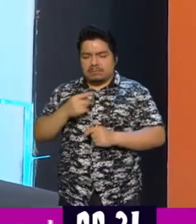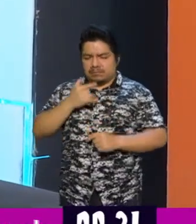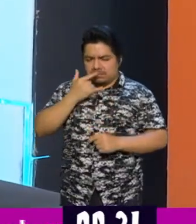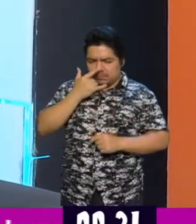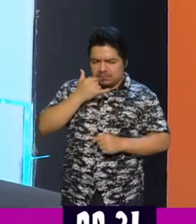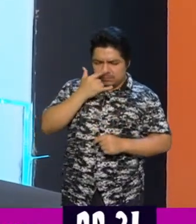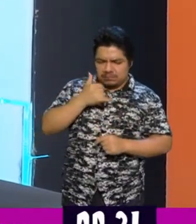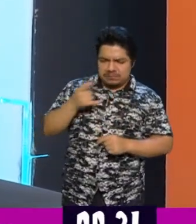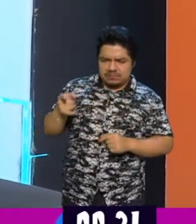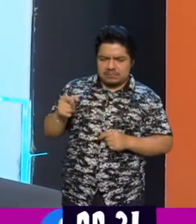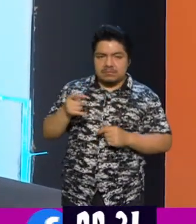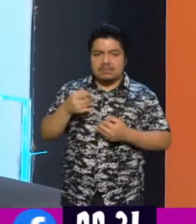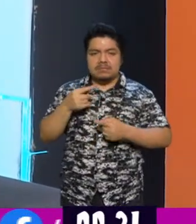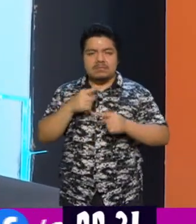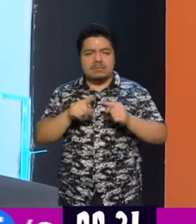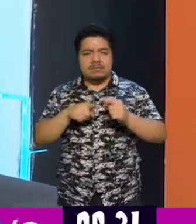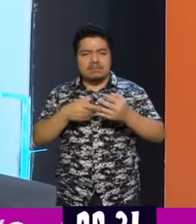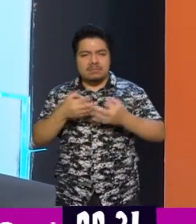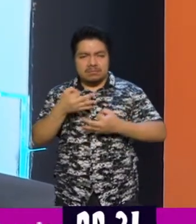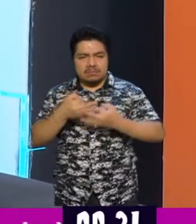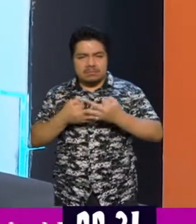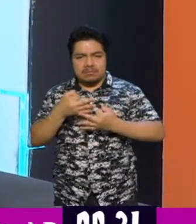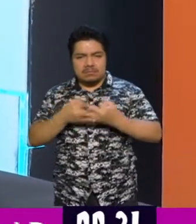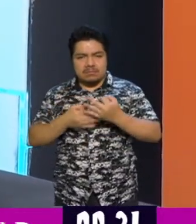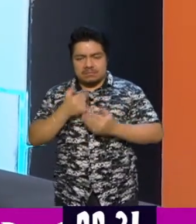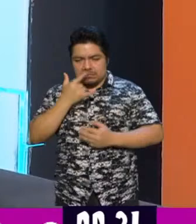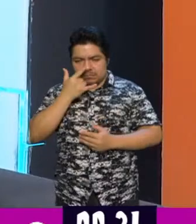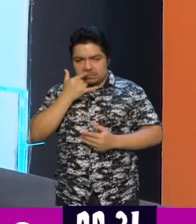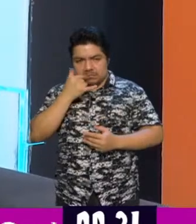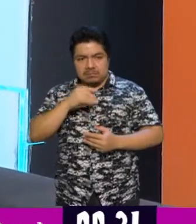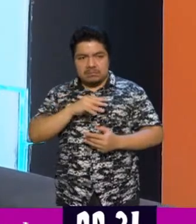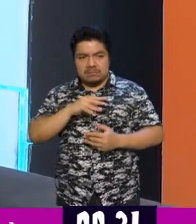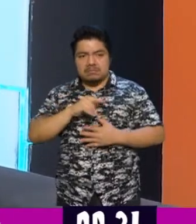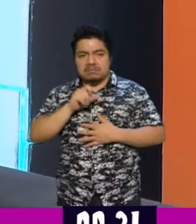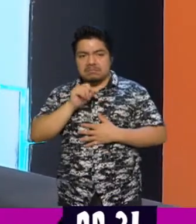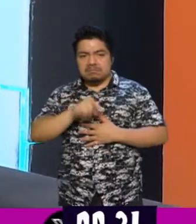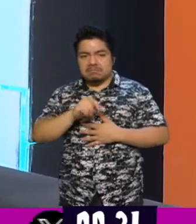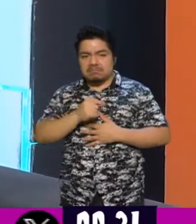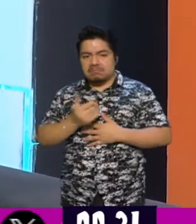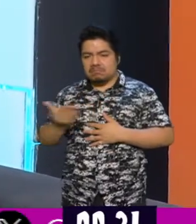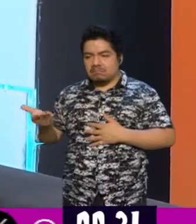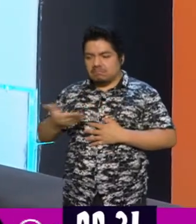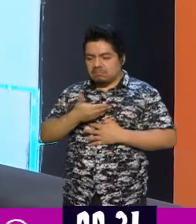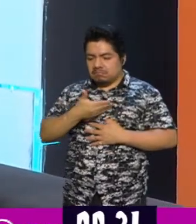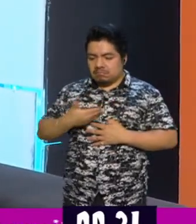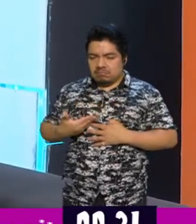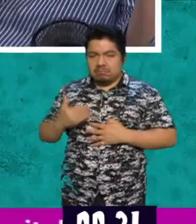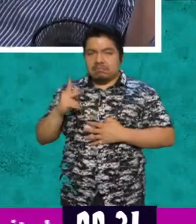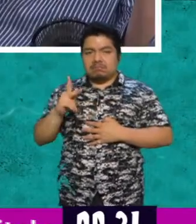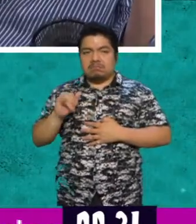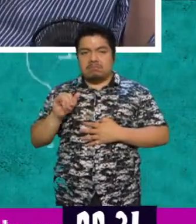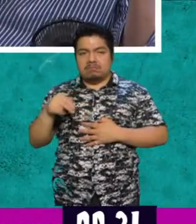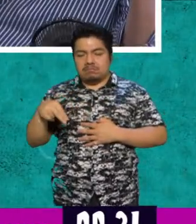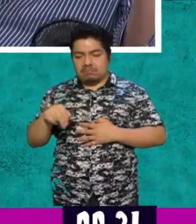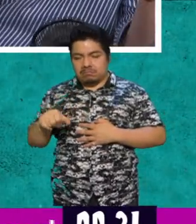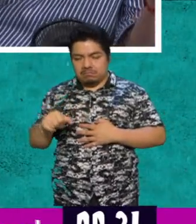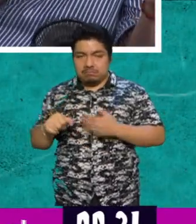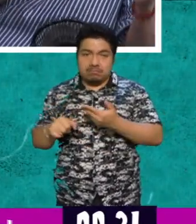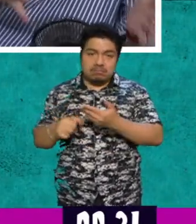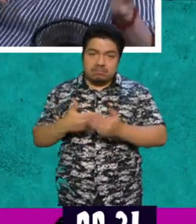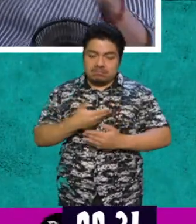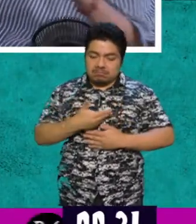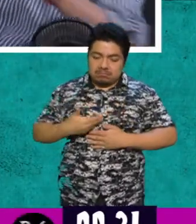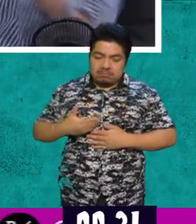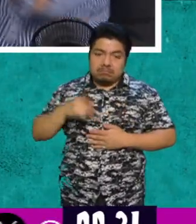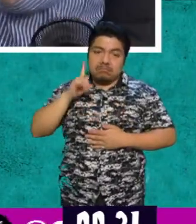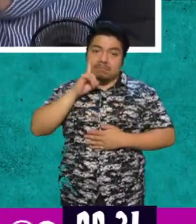sospechosa de jueces, ¿no? En donde se les Pero pueden si atribuir delitos. la misma Piña es la presidenta Claro. de